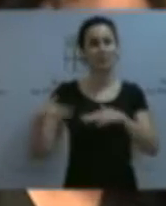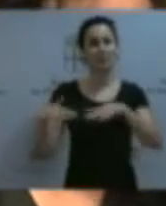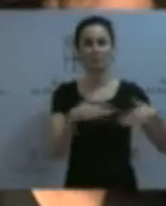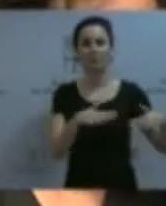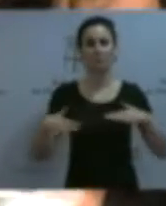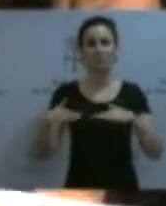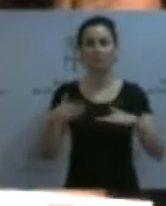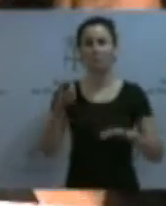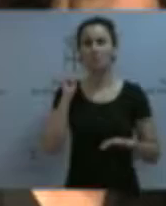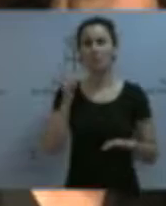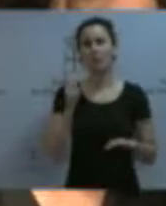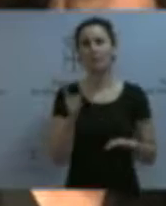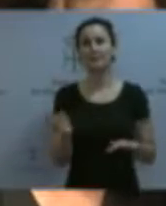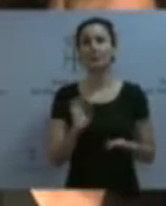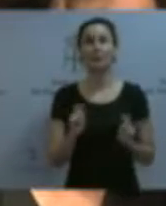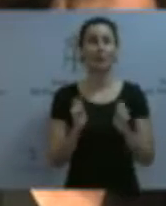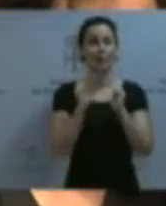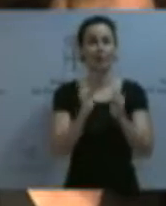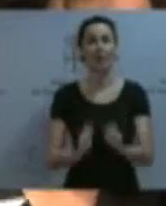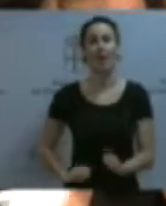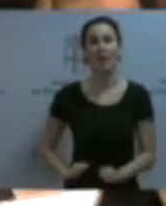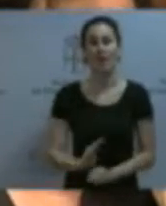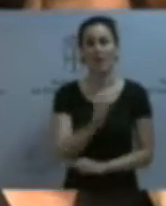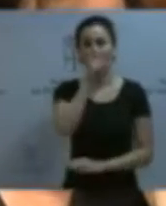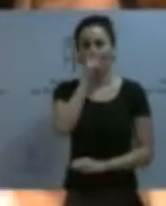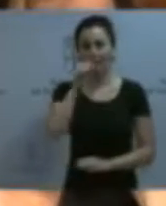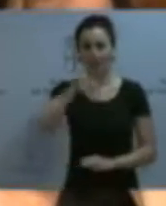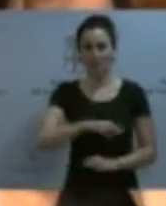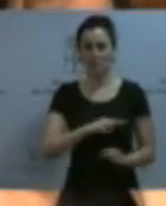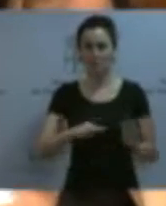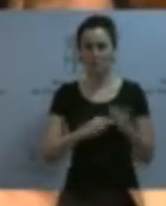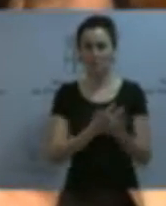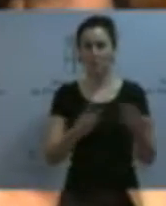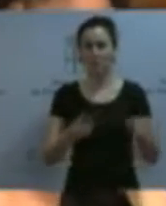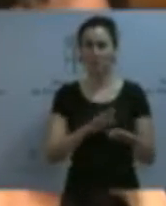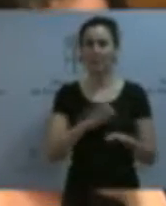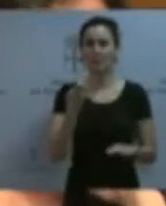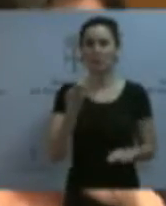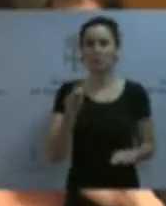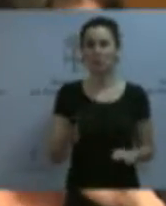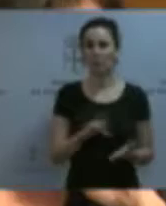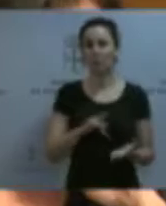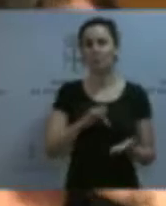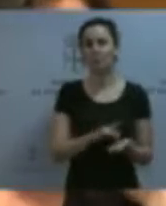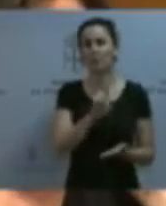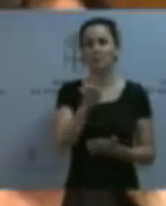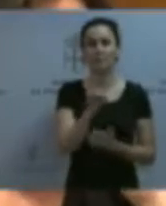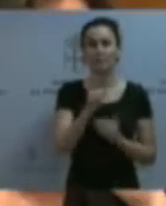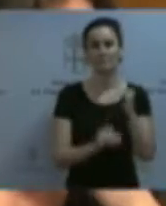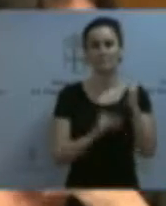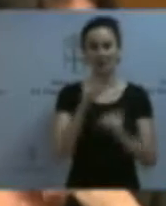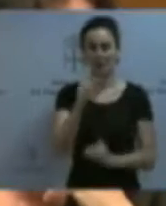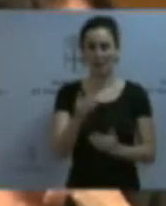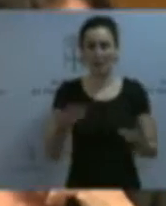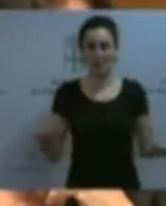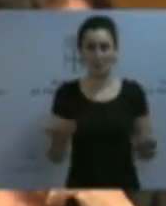se fijan o se otorgan subvenciones este año a clubes que se encuentren en la primera división, lo que lleva a que